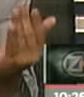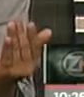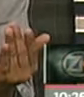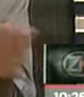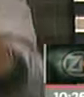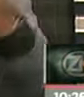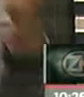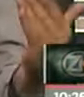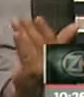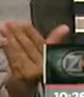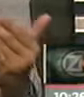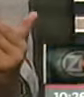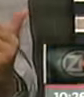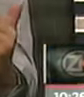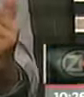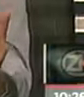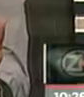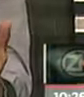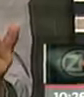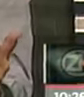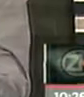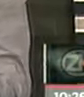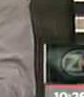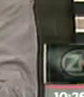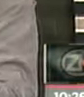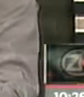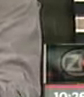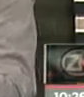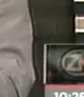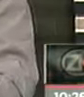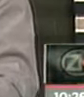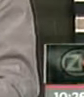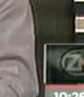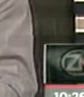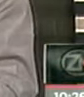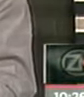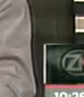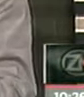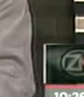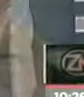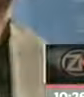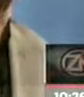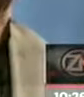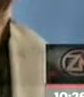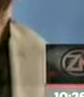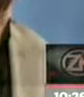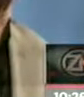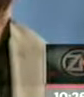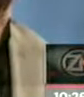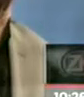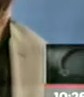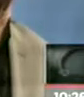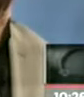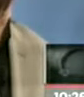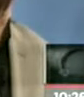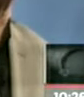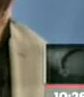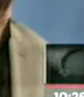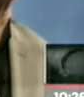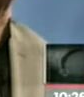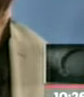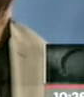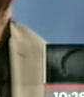¿De qué me hablan ustedes? ¿De qué patria? ¿Qué es lo que bosquejan ustedes? Vamos con la siguiente noticia, señor director. Son las 10 y 26 de la noche. Expertos estiman